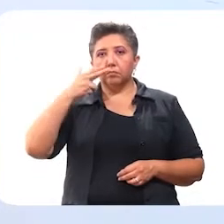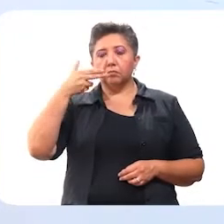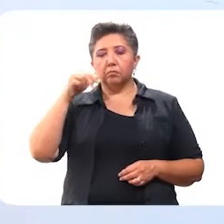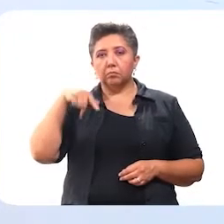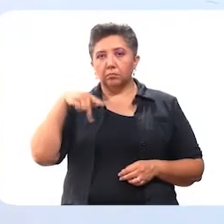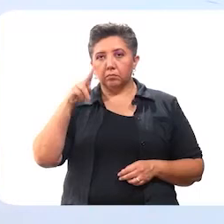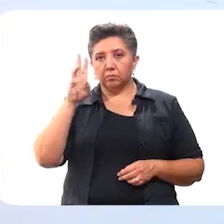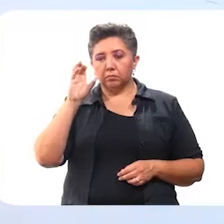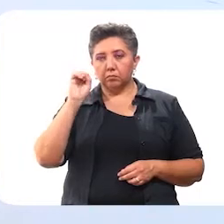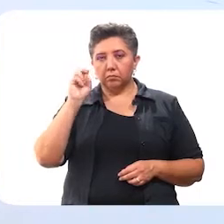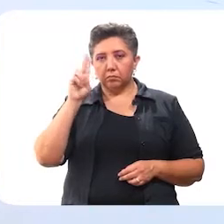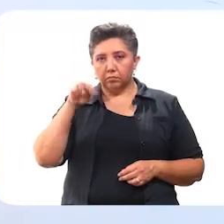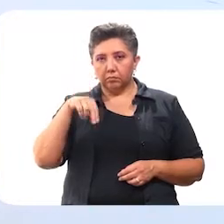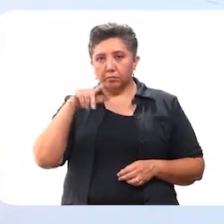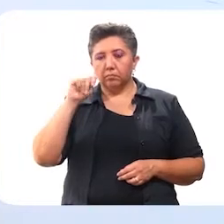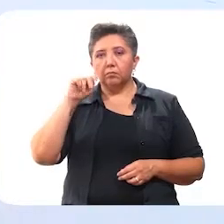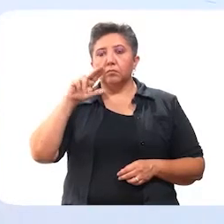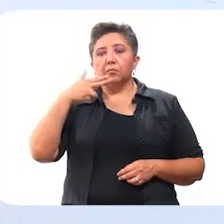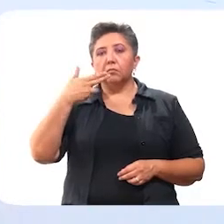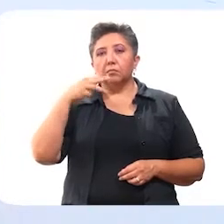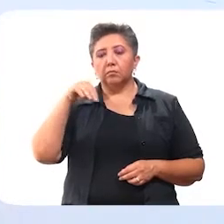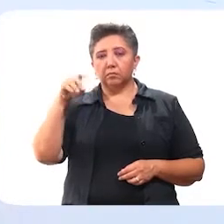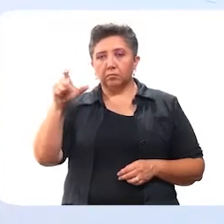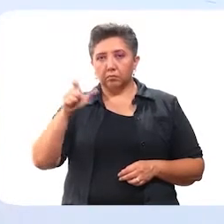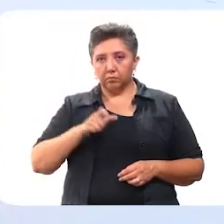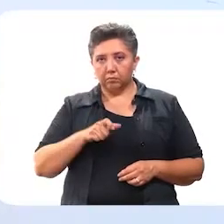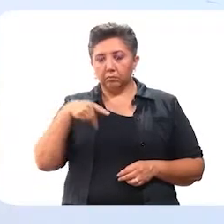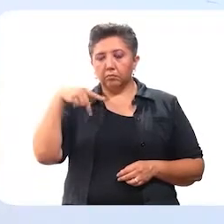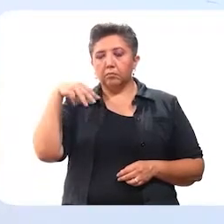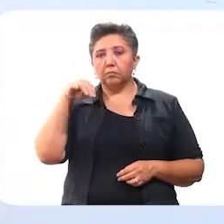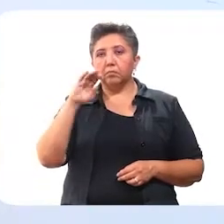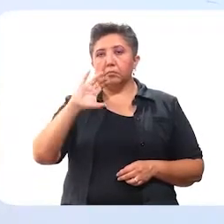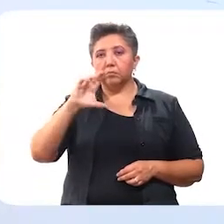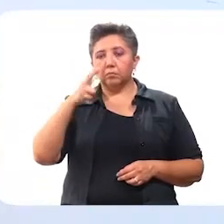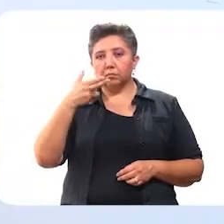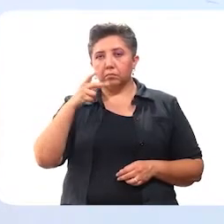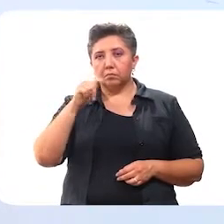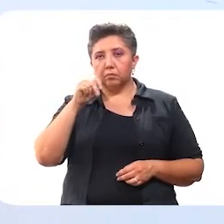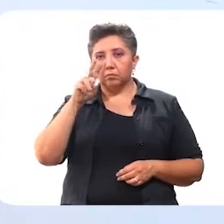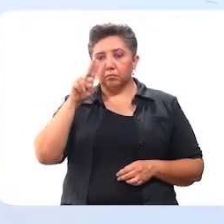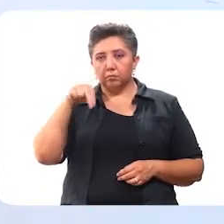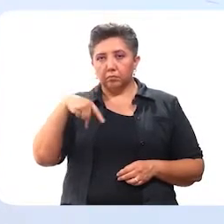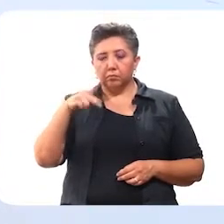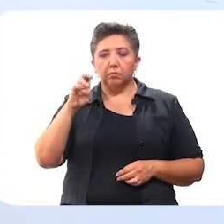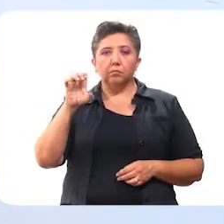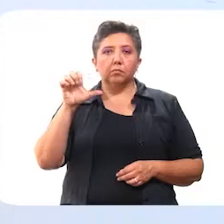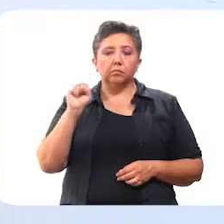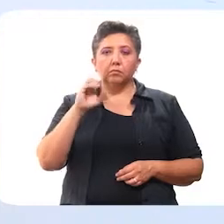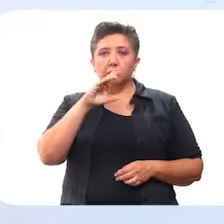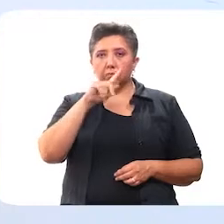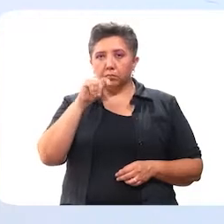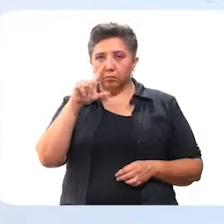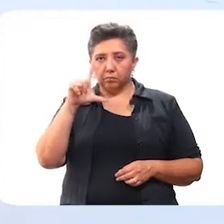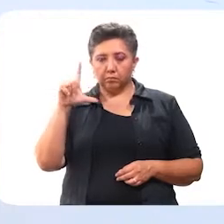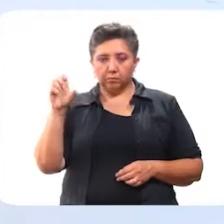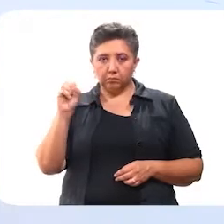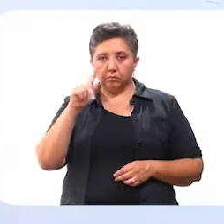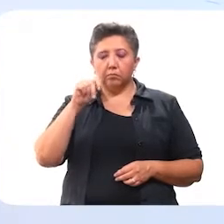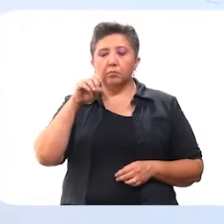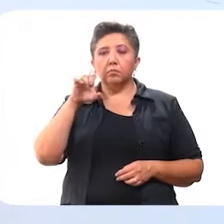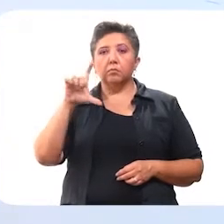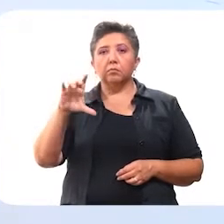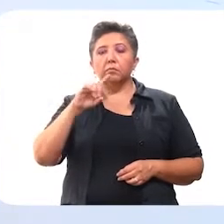Chancom, Tepacam, Tacmec, Mocochá, Mama, Tuncás, Cenotillo, Telchac